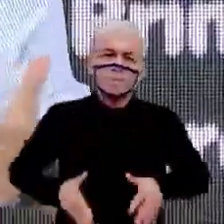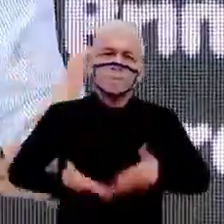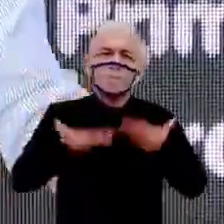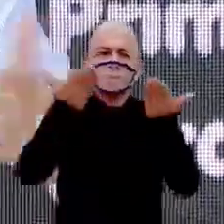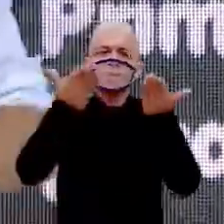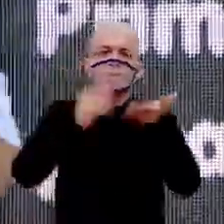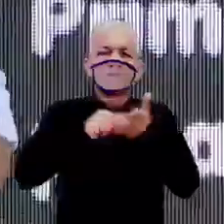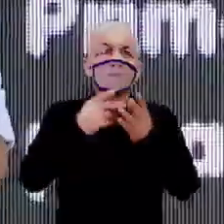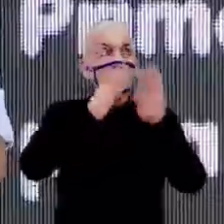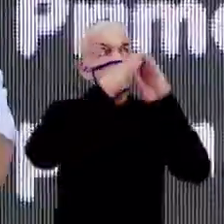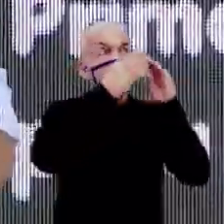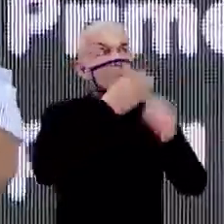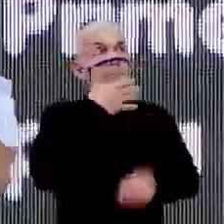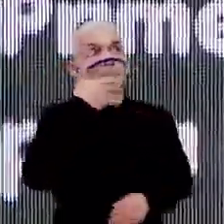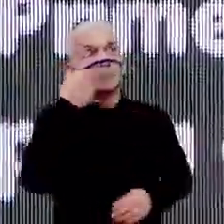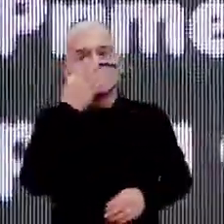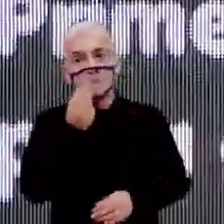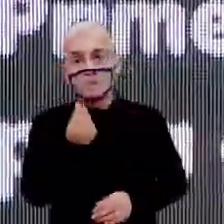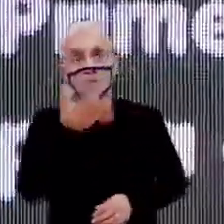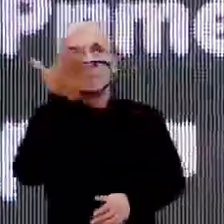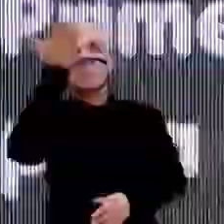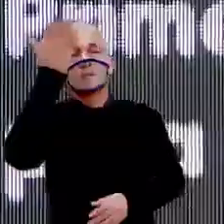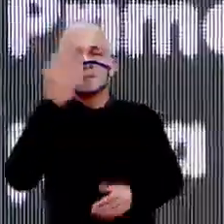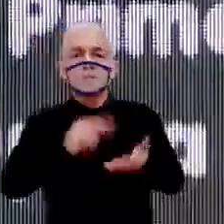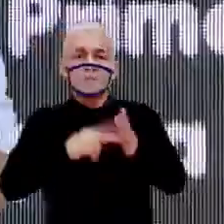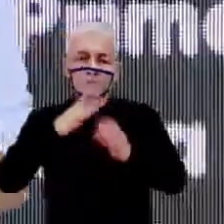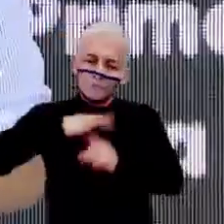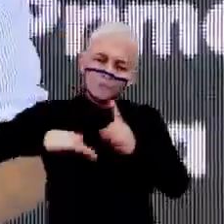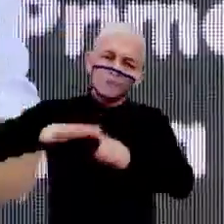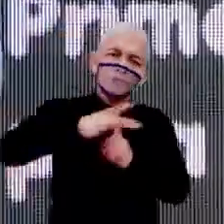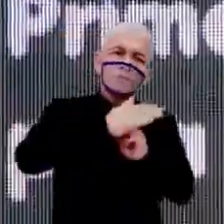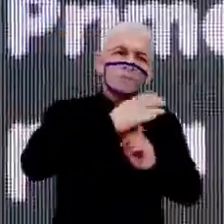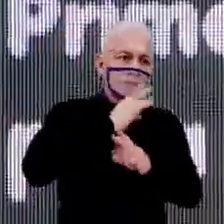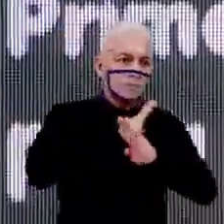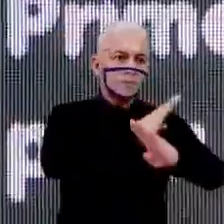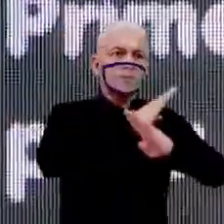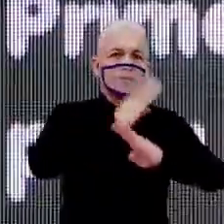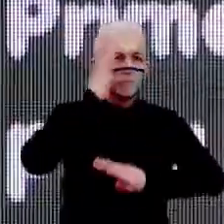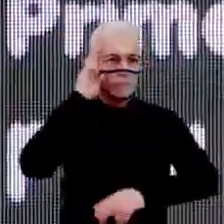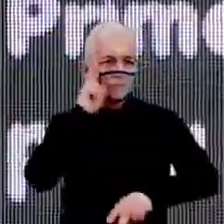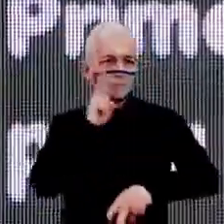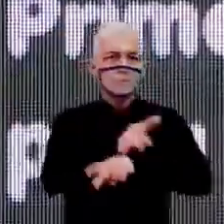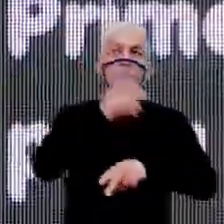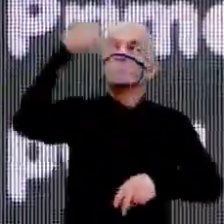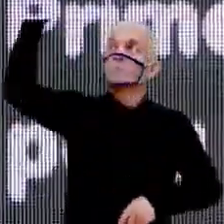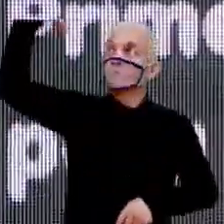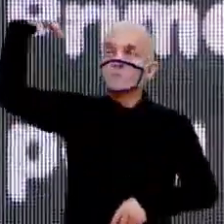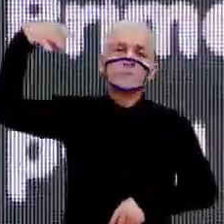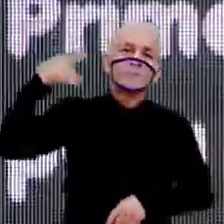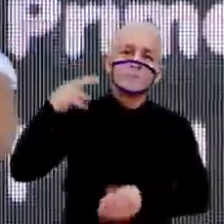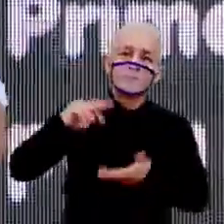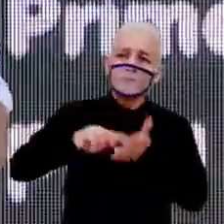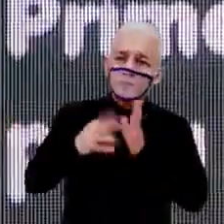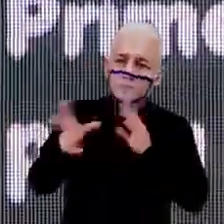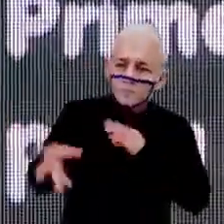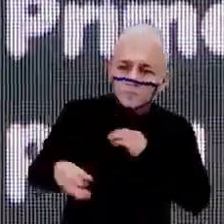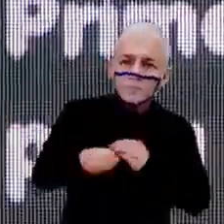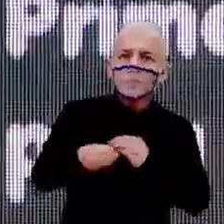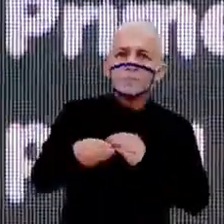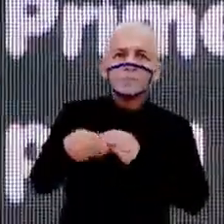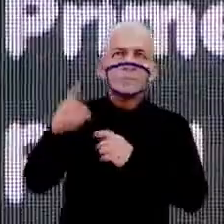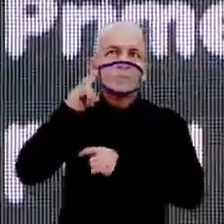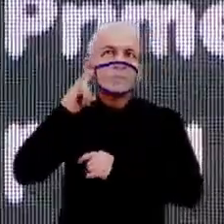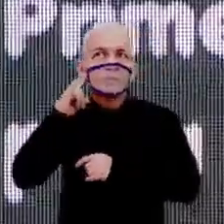visto valorizadas sus casas. Se ha mejorado el entorno, ha mejorado la seguridad, porque al mismo tiempo traemos luminarias, traemos